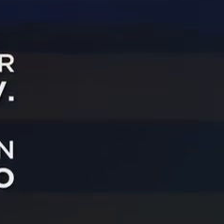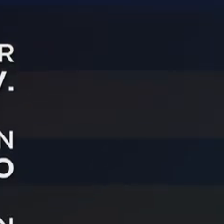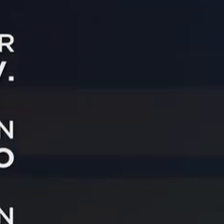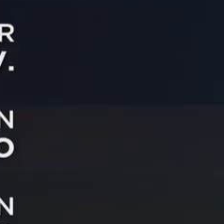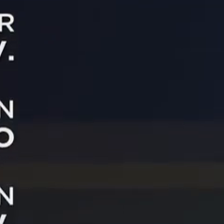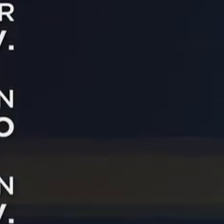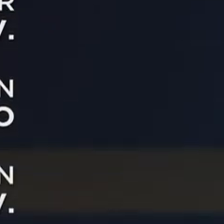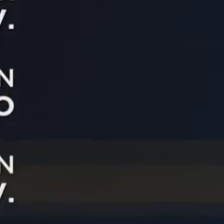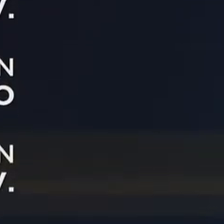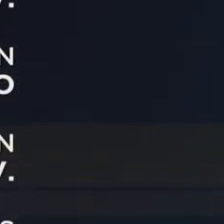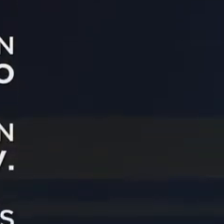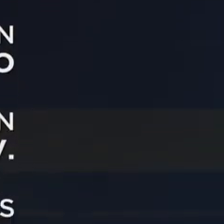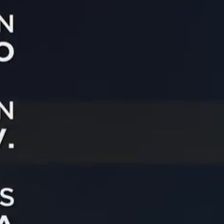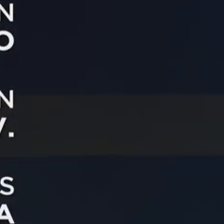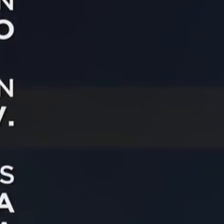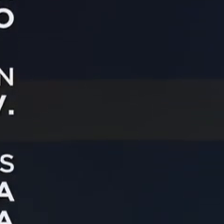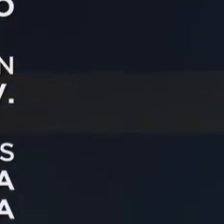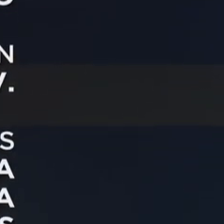¡Gracias!